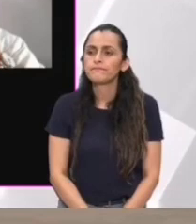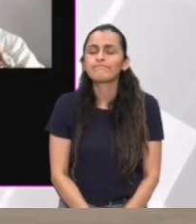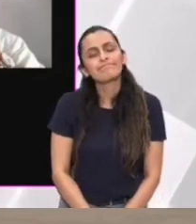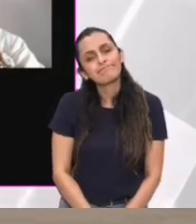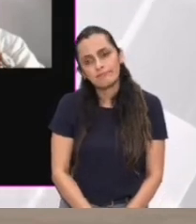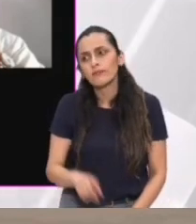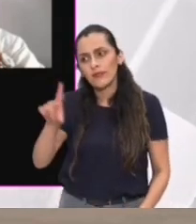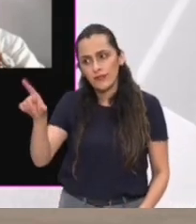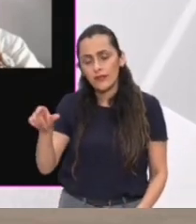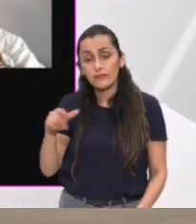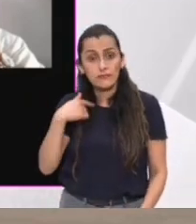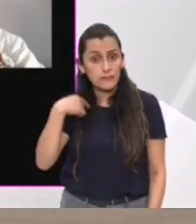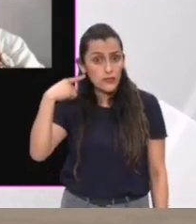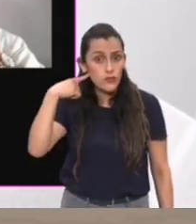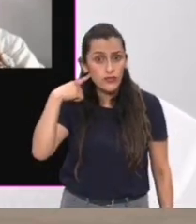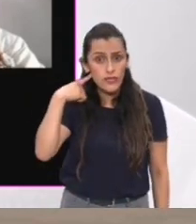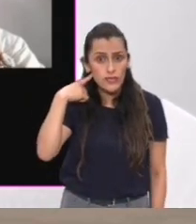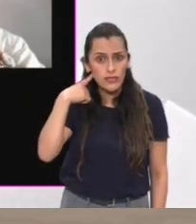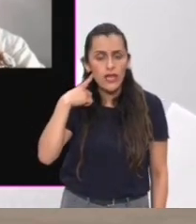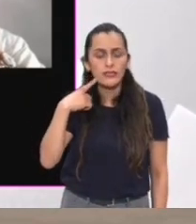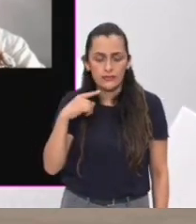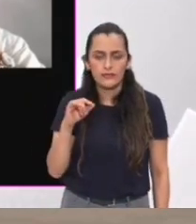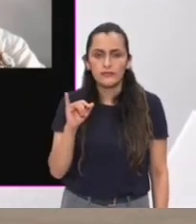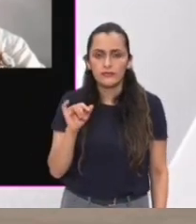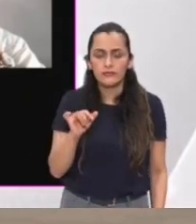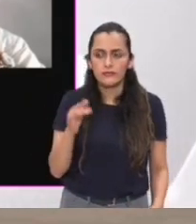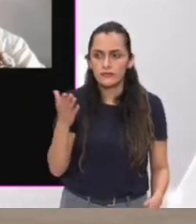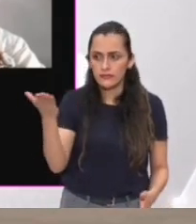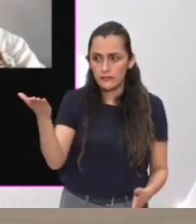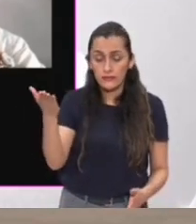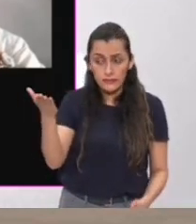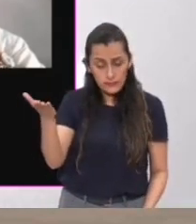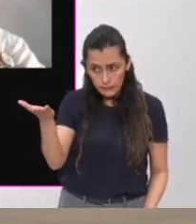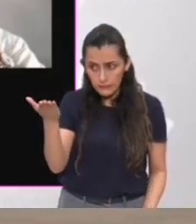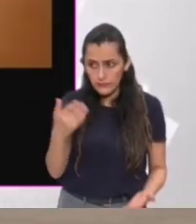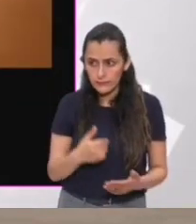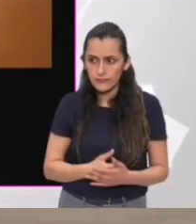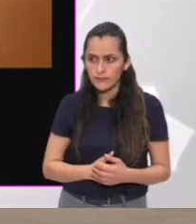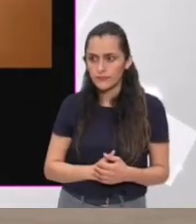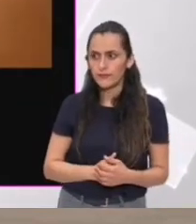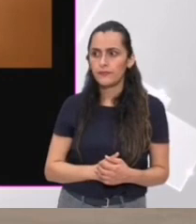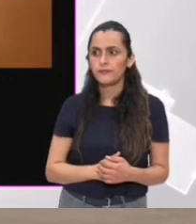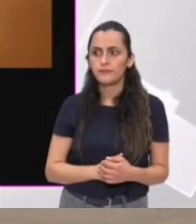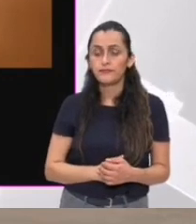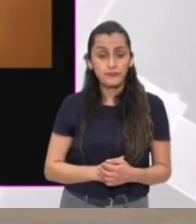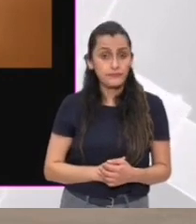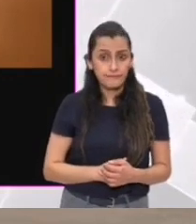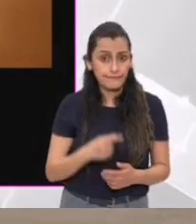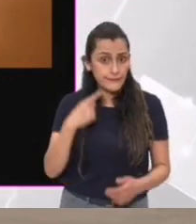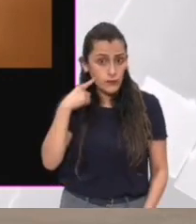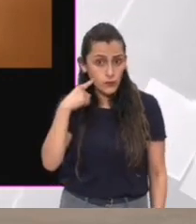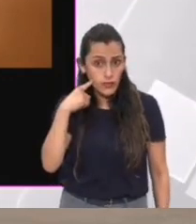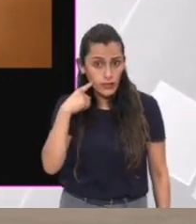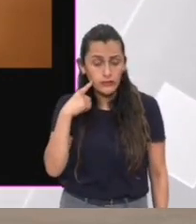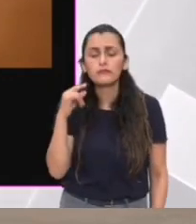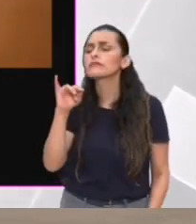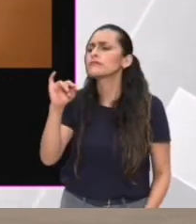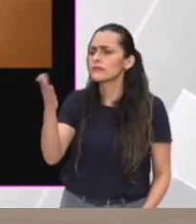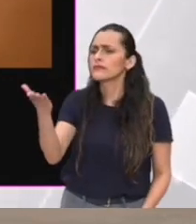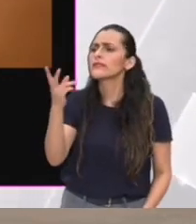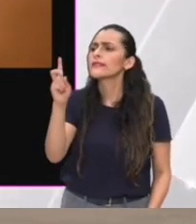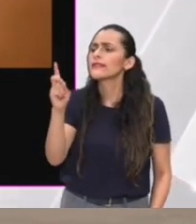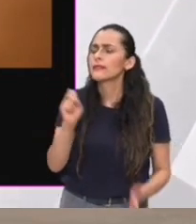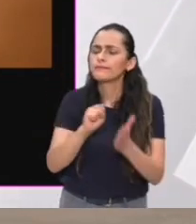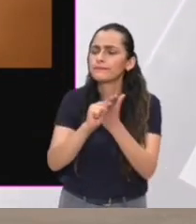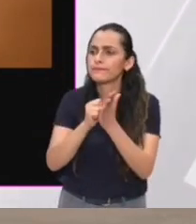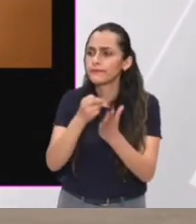Volvemos con usted cuando retomemos. ¿Me escucha? Ahí estamos. ¿Sí? Ahora sí, adelante. ¿Me escucha? ¿Sí se escucha? Sí, adelante por 30